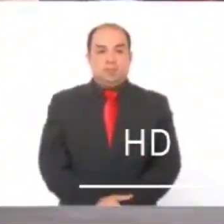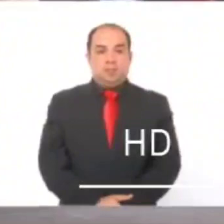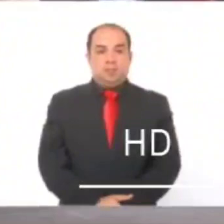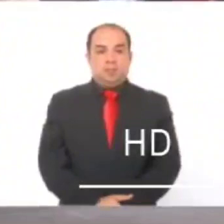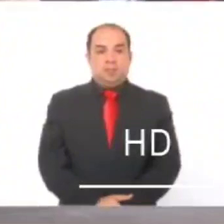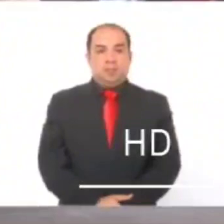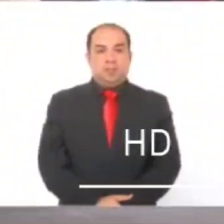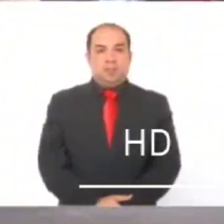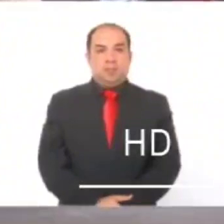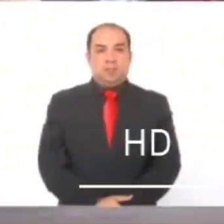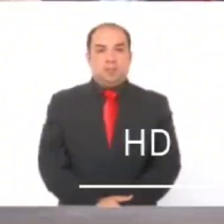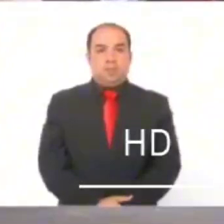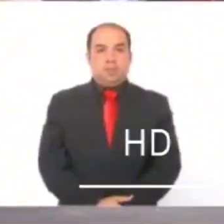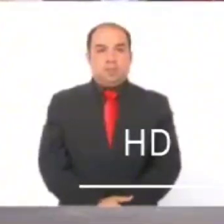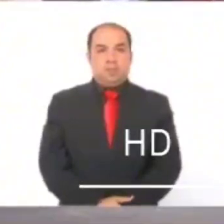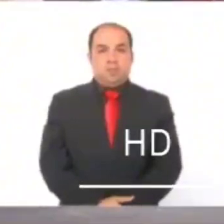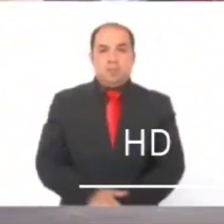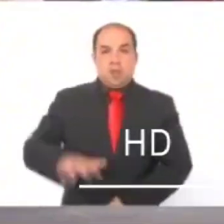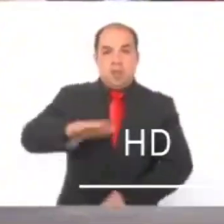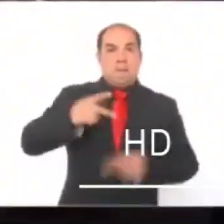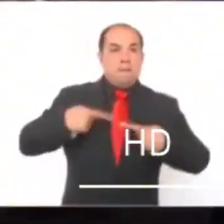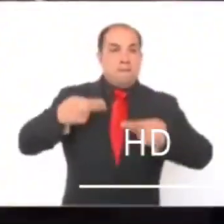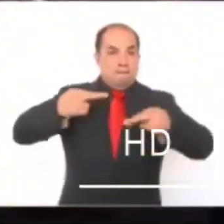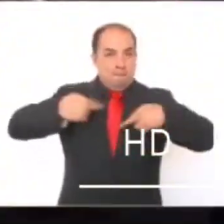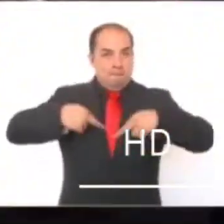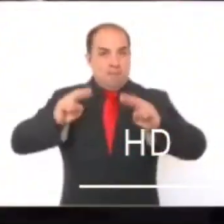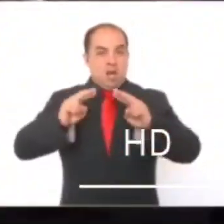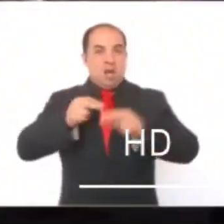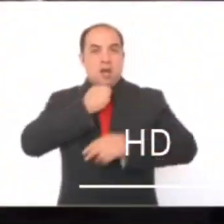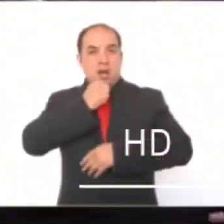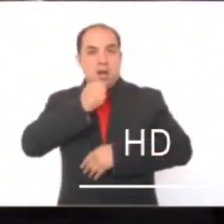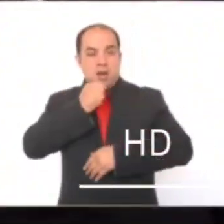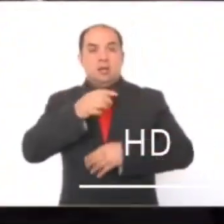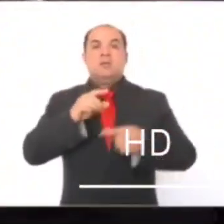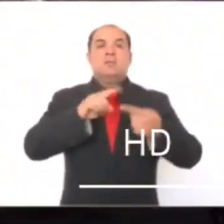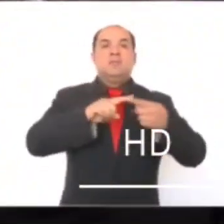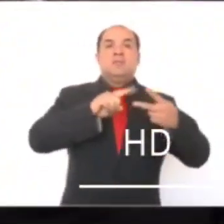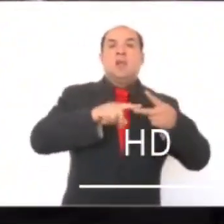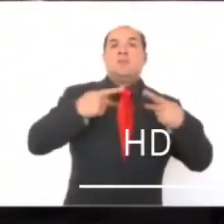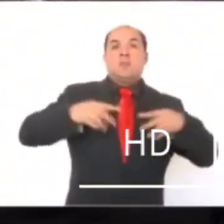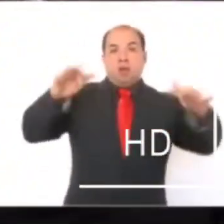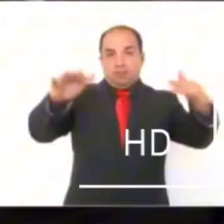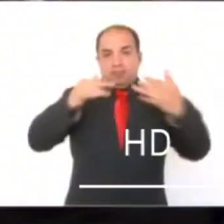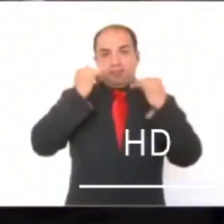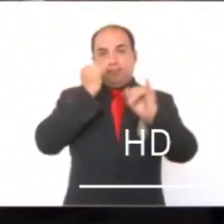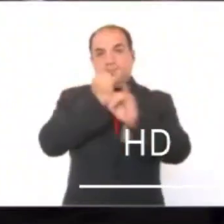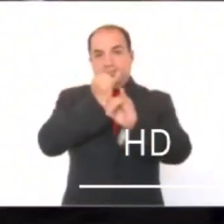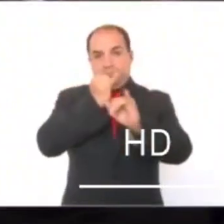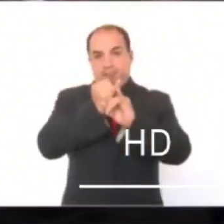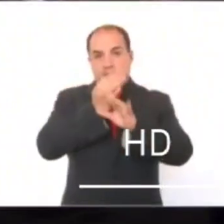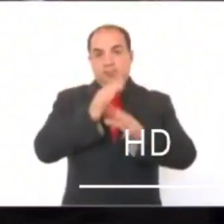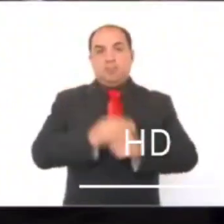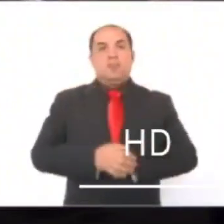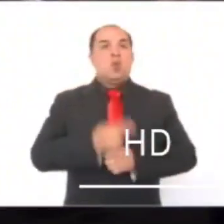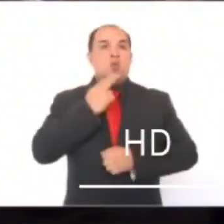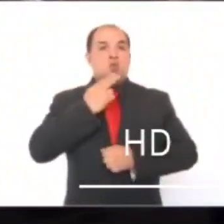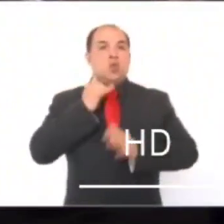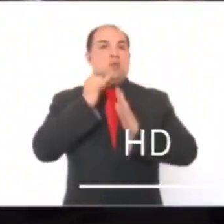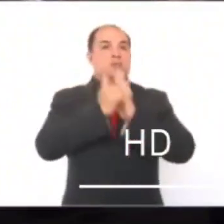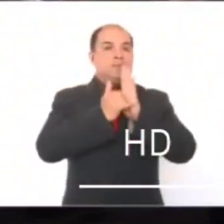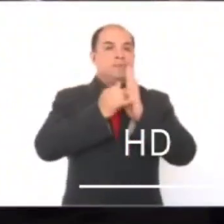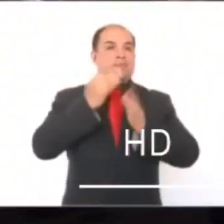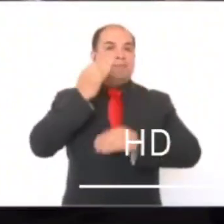A los representantes de medios de comunicación y a todas las personas que nos siguen por internet en esta transmisión a través